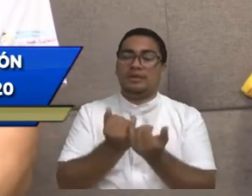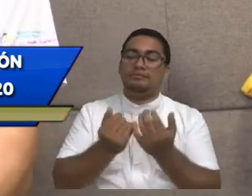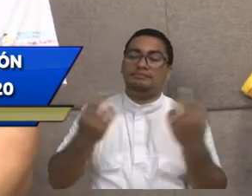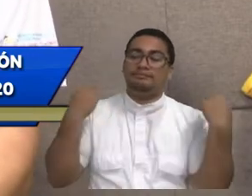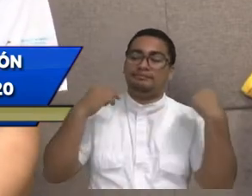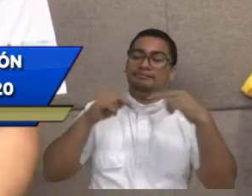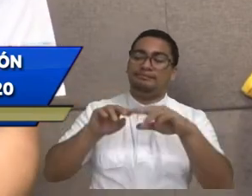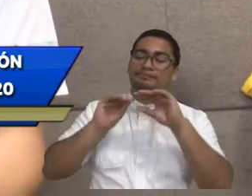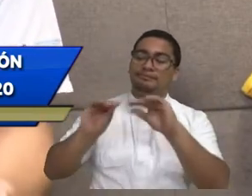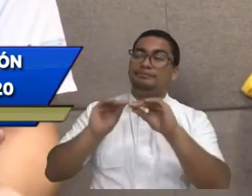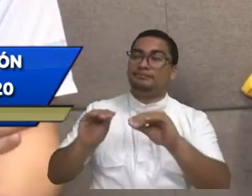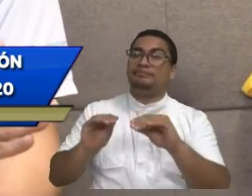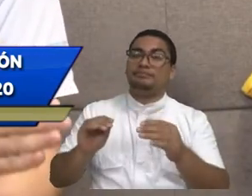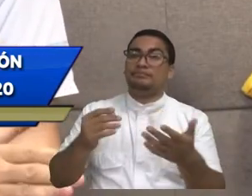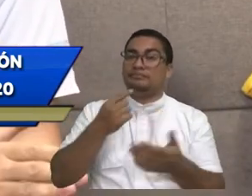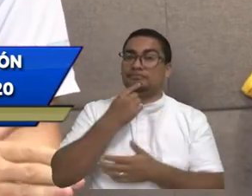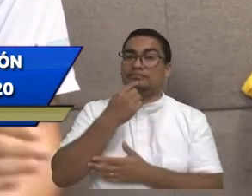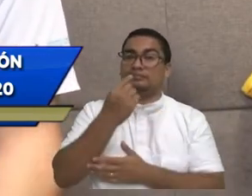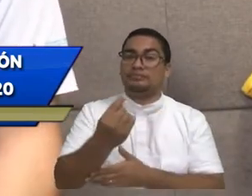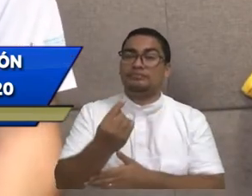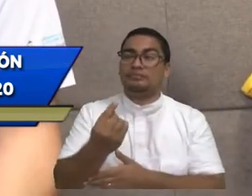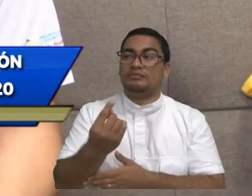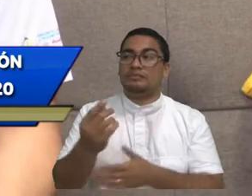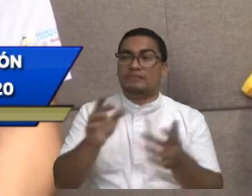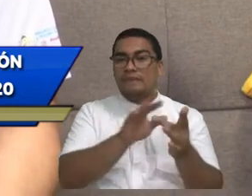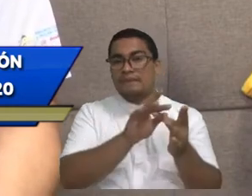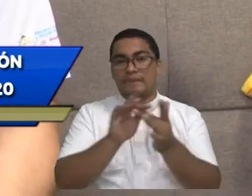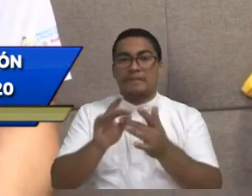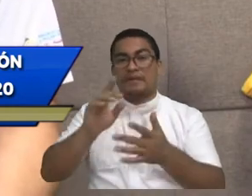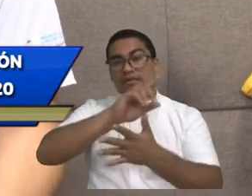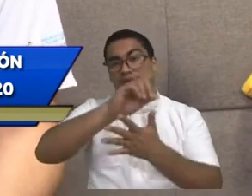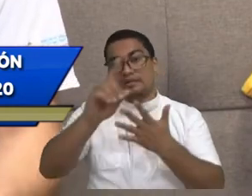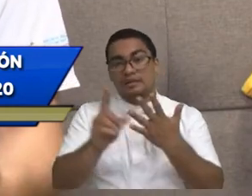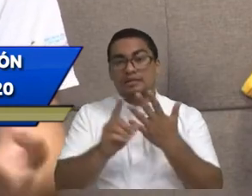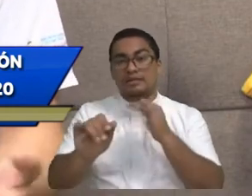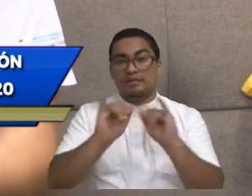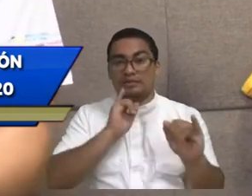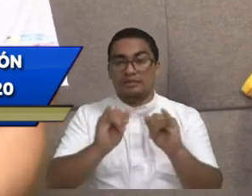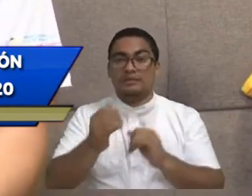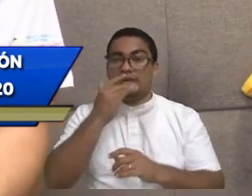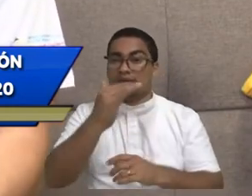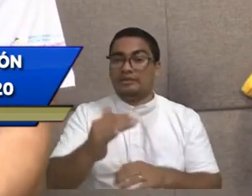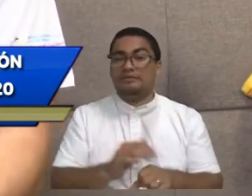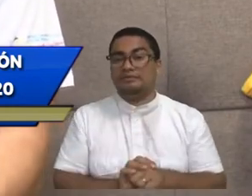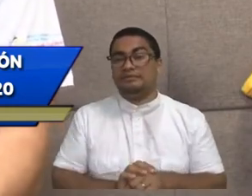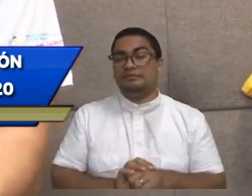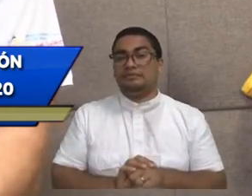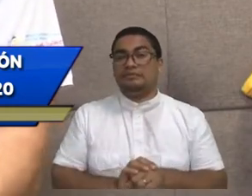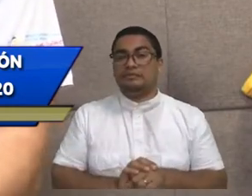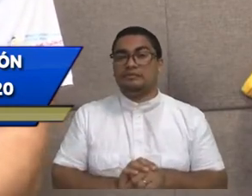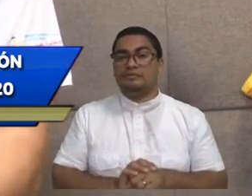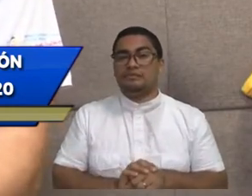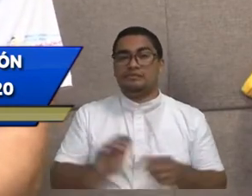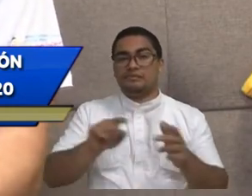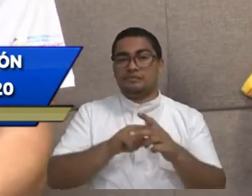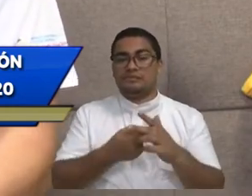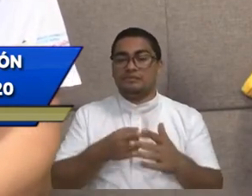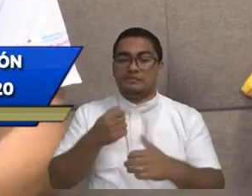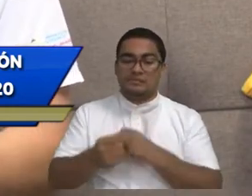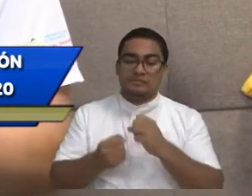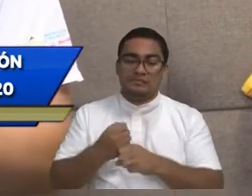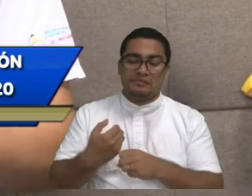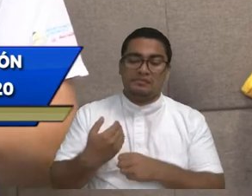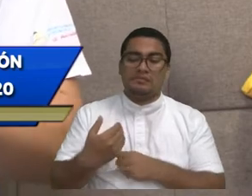pues claro y entonces por eso hablamos del técnico especialista en didáctica de idioma inglés o de idioma que estamos iniciando este año